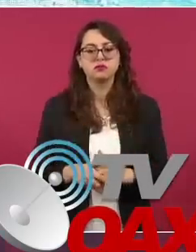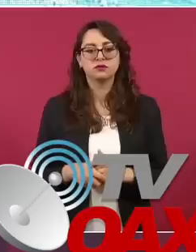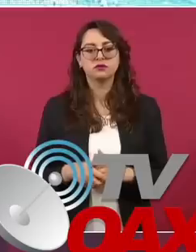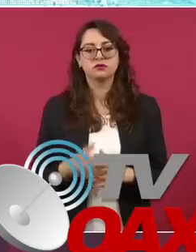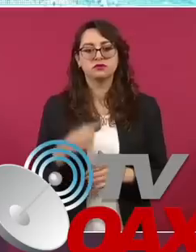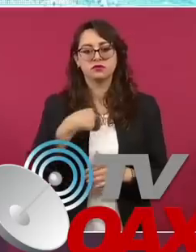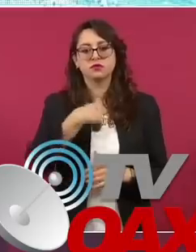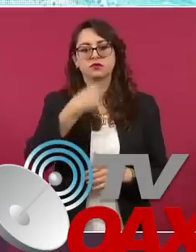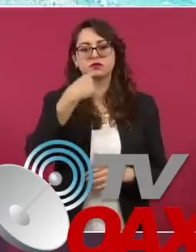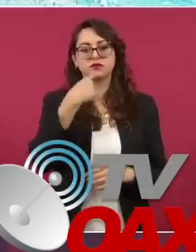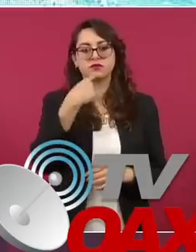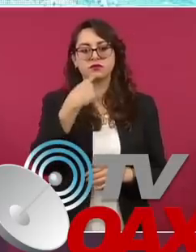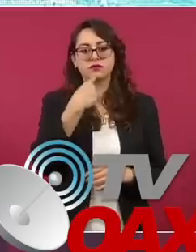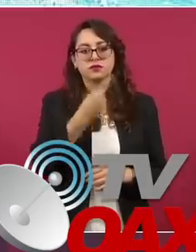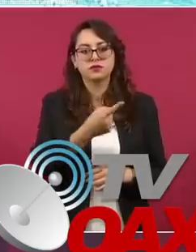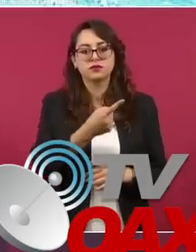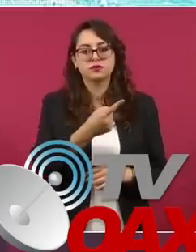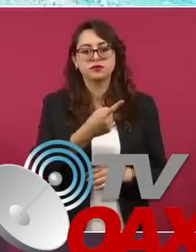dije